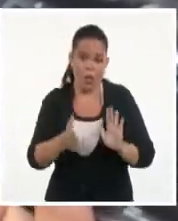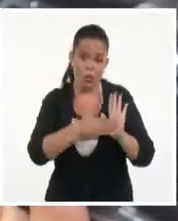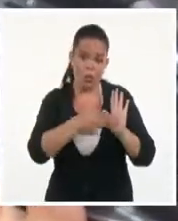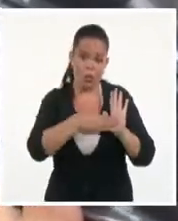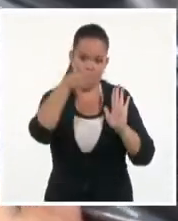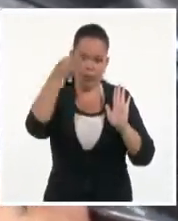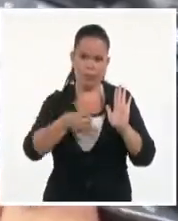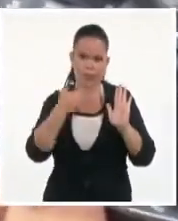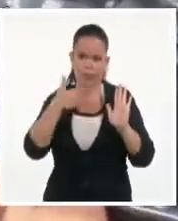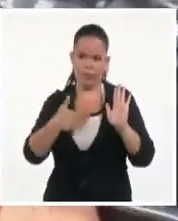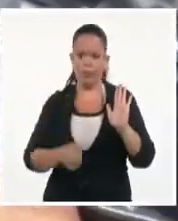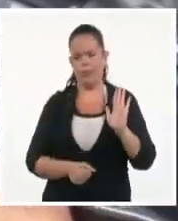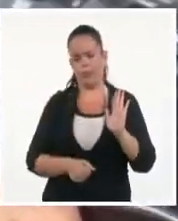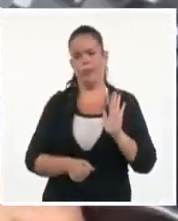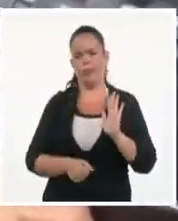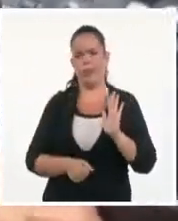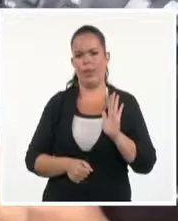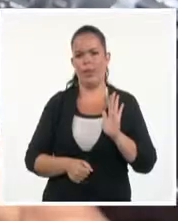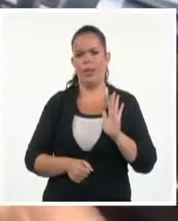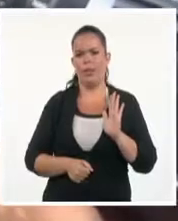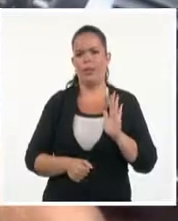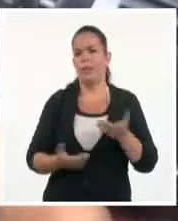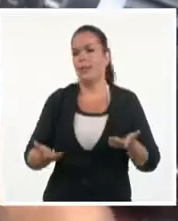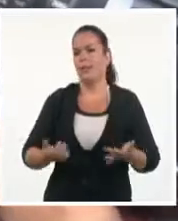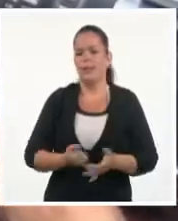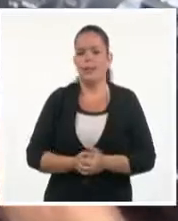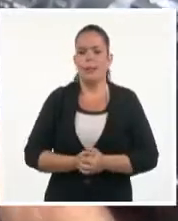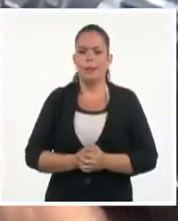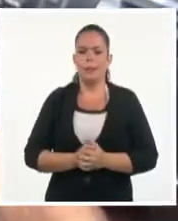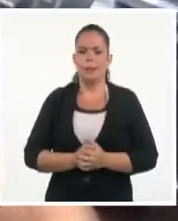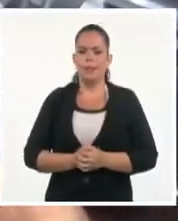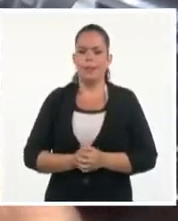Entonces, esto